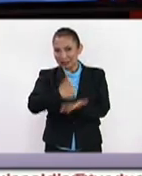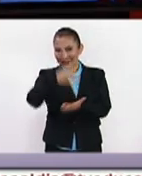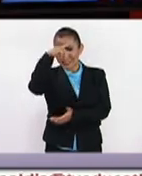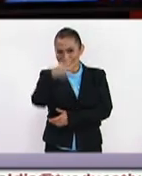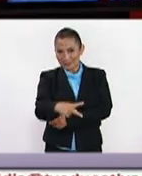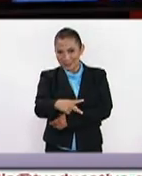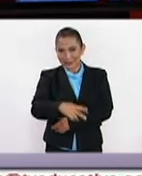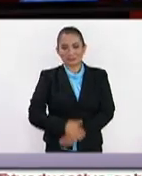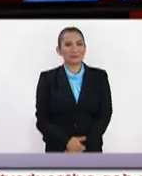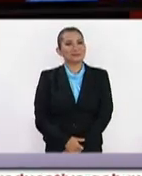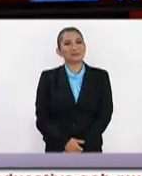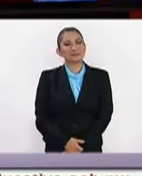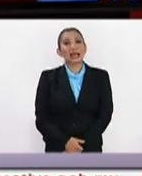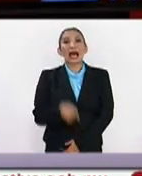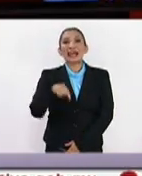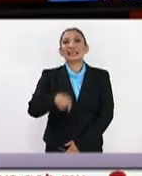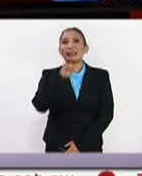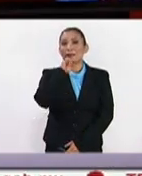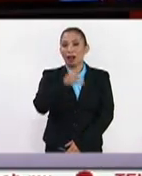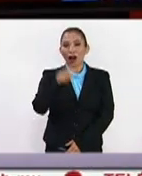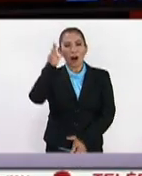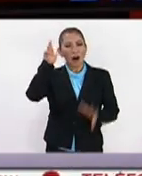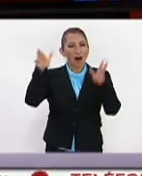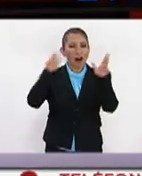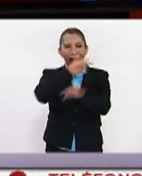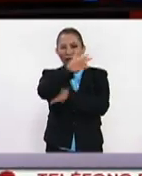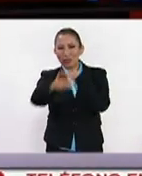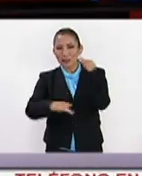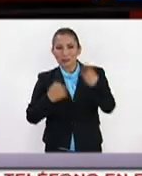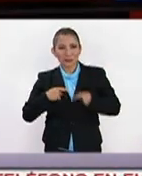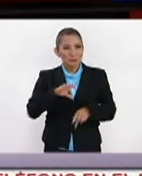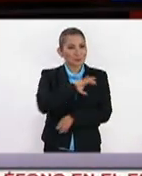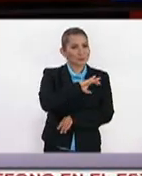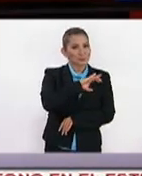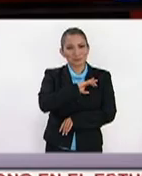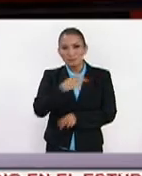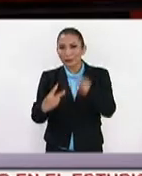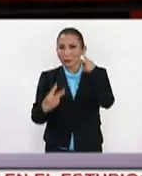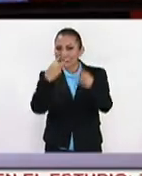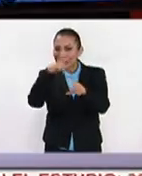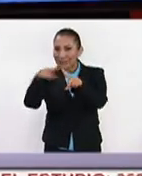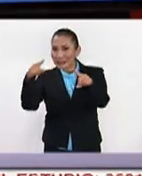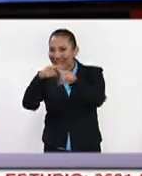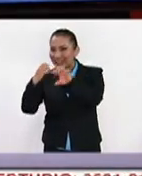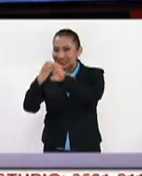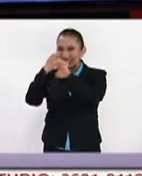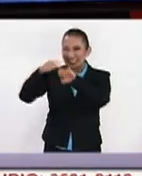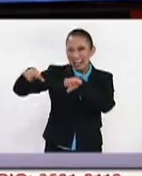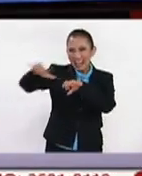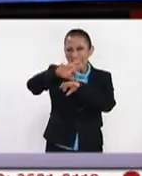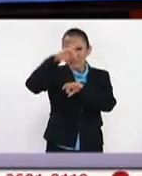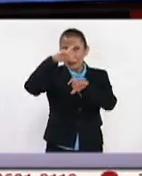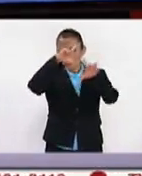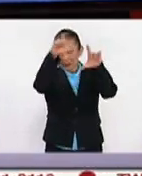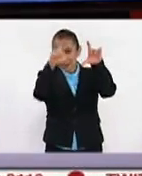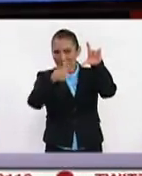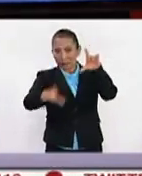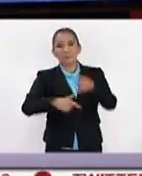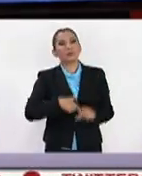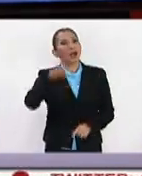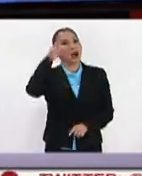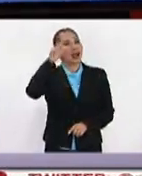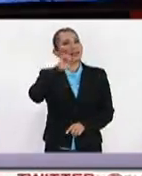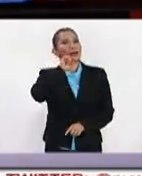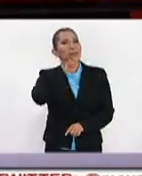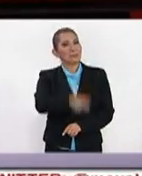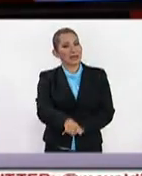en la capital del país. Y desde aquí, como siempre, un saludo muy afectuoso a quienes nos están viendo en el interior de la República Mexicana. Saludo